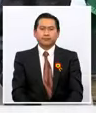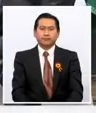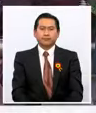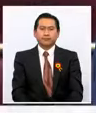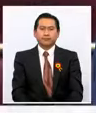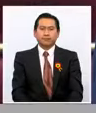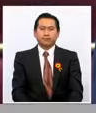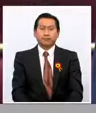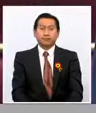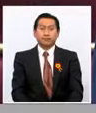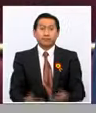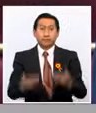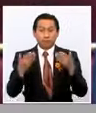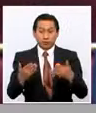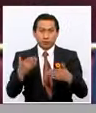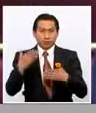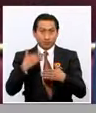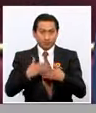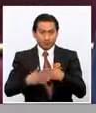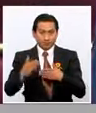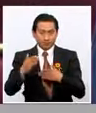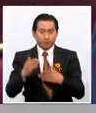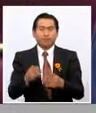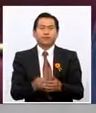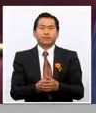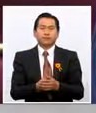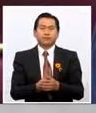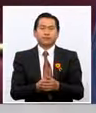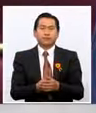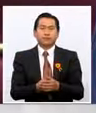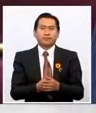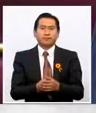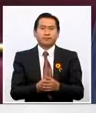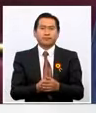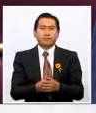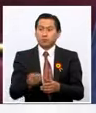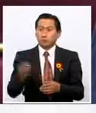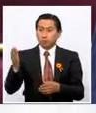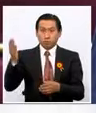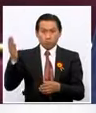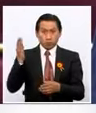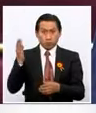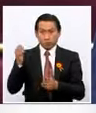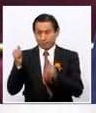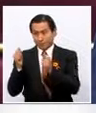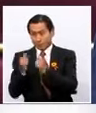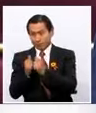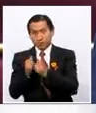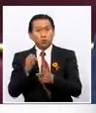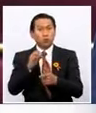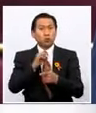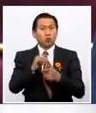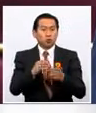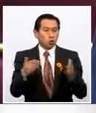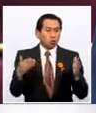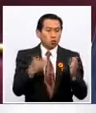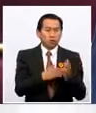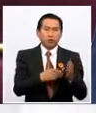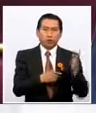de aquí en adelante se está con los bonos o se están contra los bonos